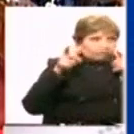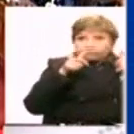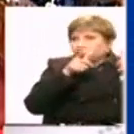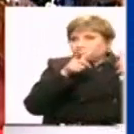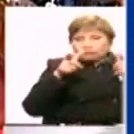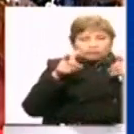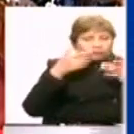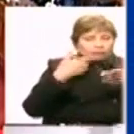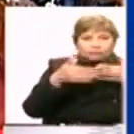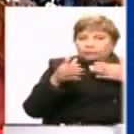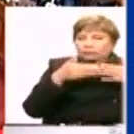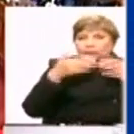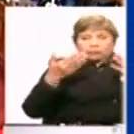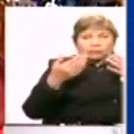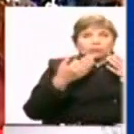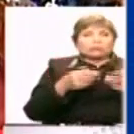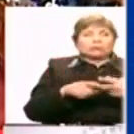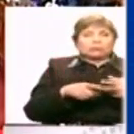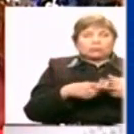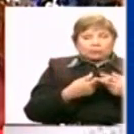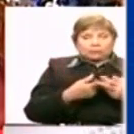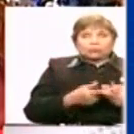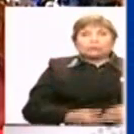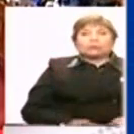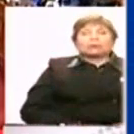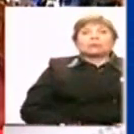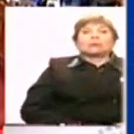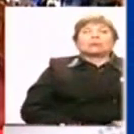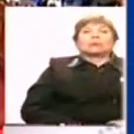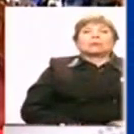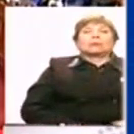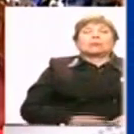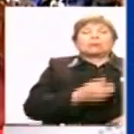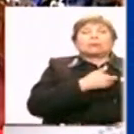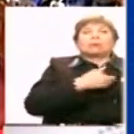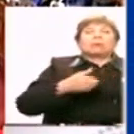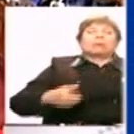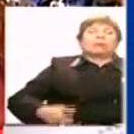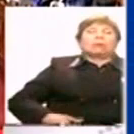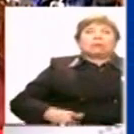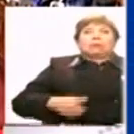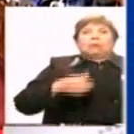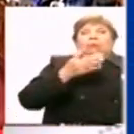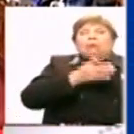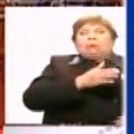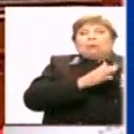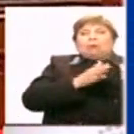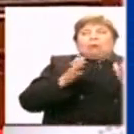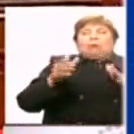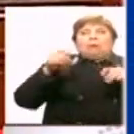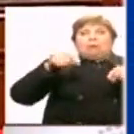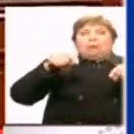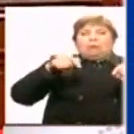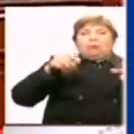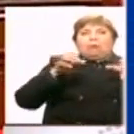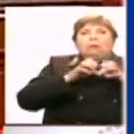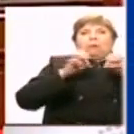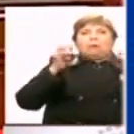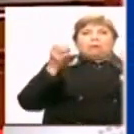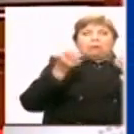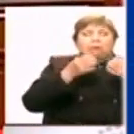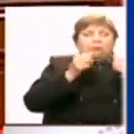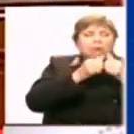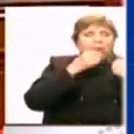No podemos a las personas obligarlas a partidarizar. Aquí no estamos en épocas añejas donde un